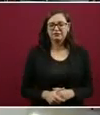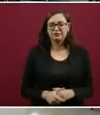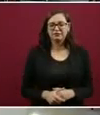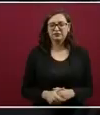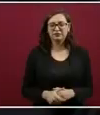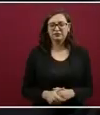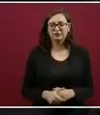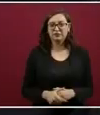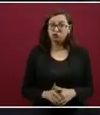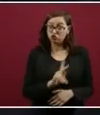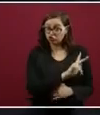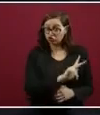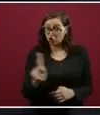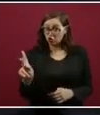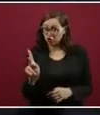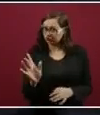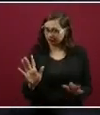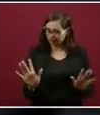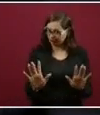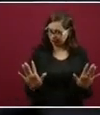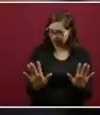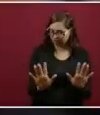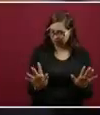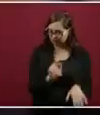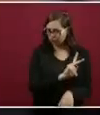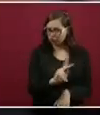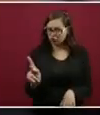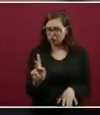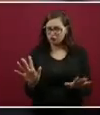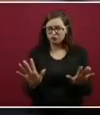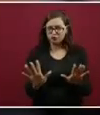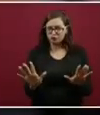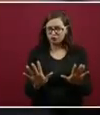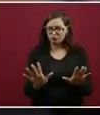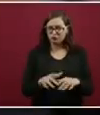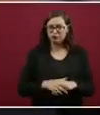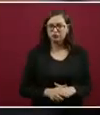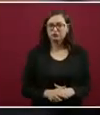No todos, desde luego, o sea, no todos.